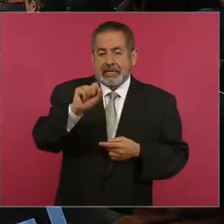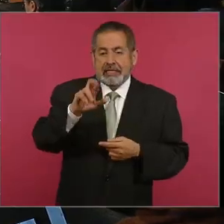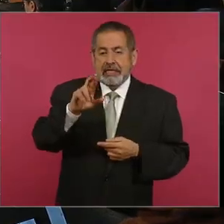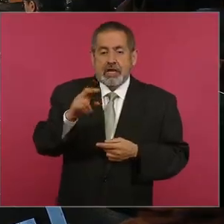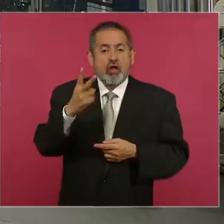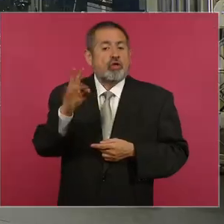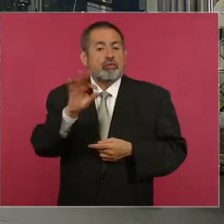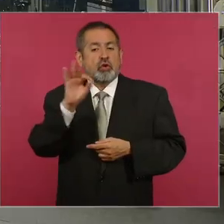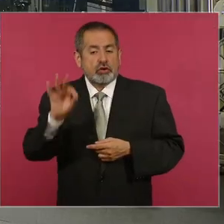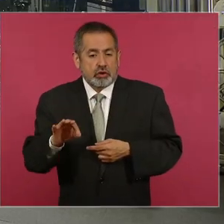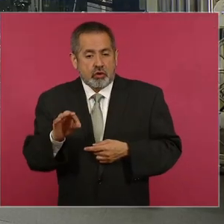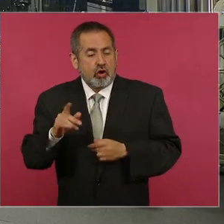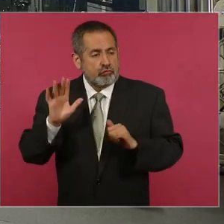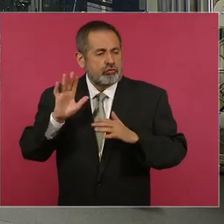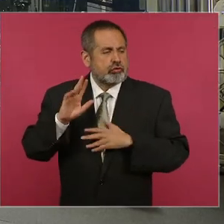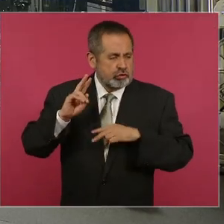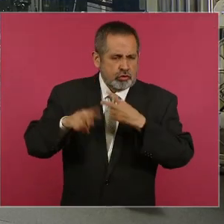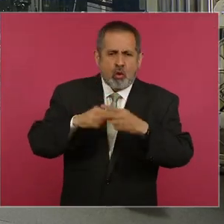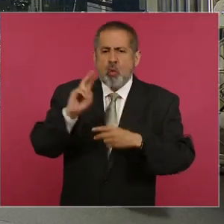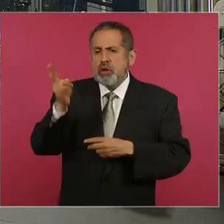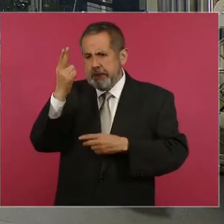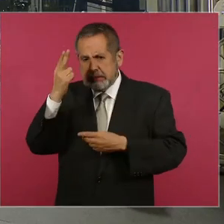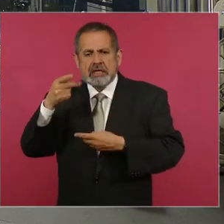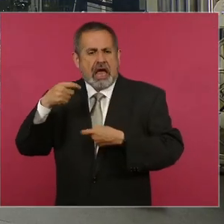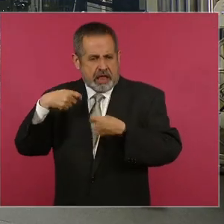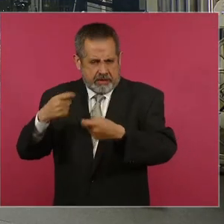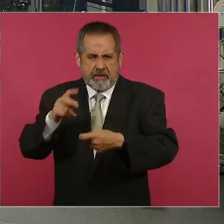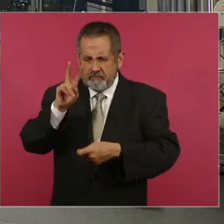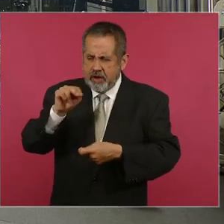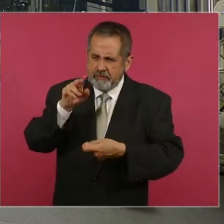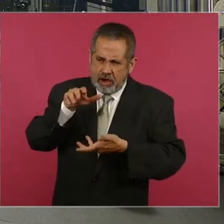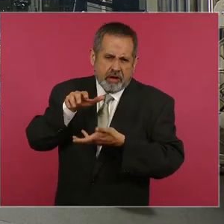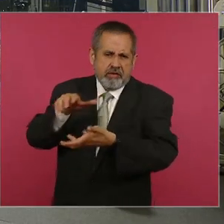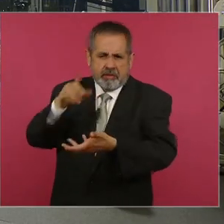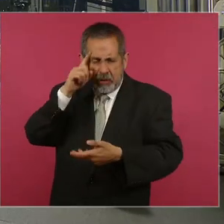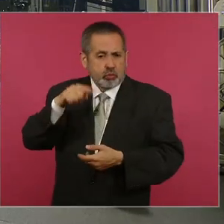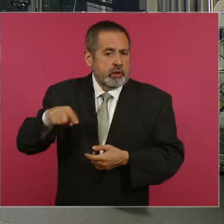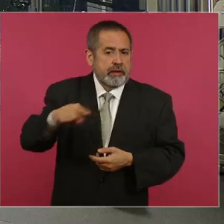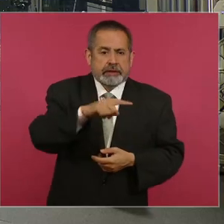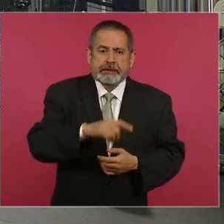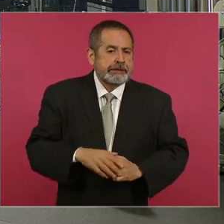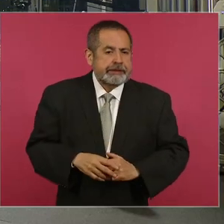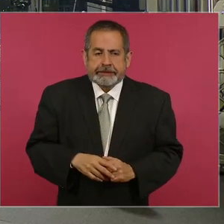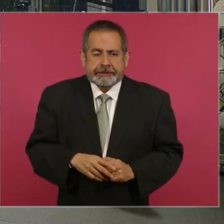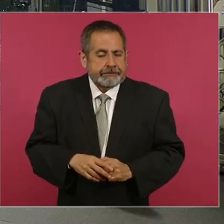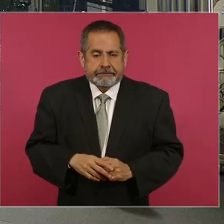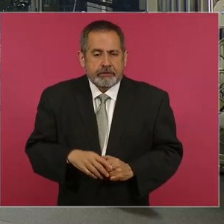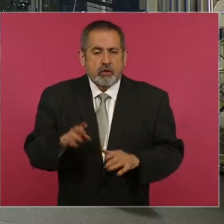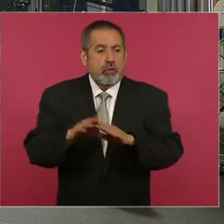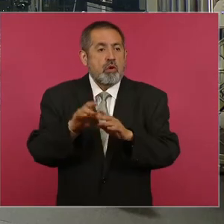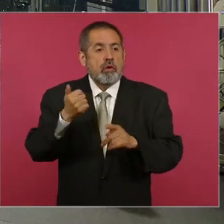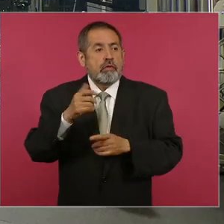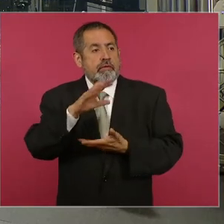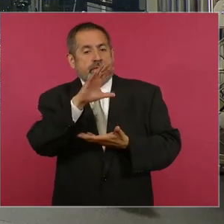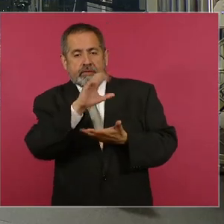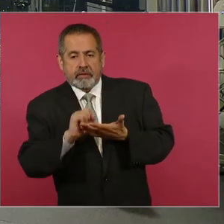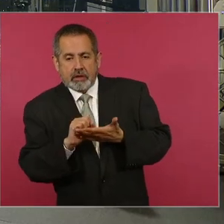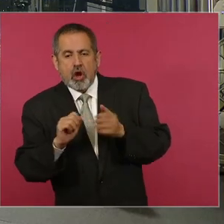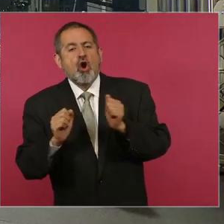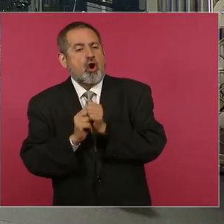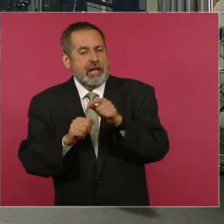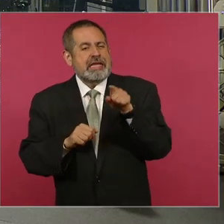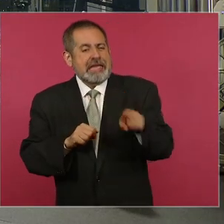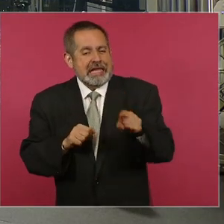sobre nómina que le prometían a las universidades que, se los, que ese dinero ya estaba para ellos, pero la única forma que ellos lo podían gestionar era por medio de